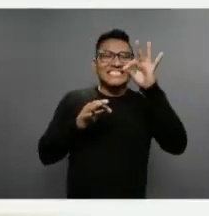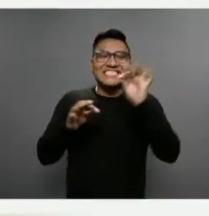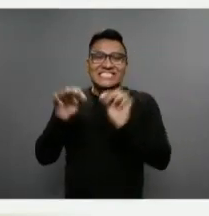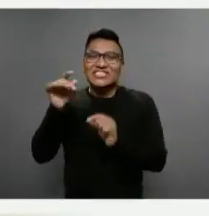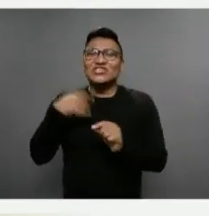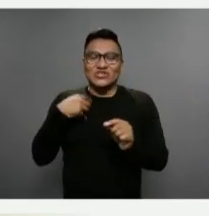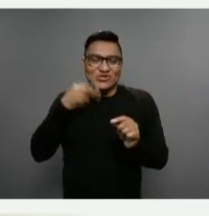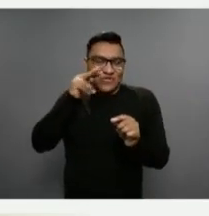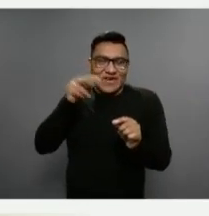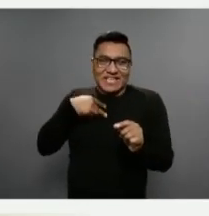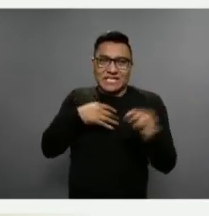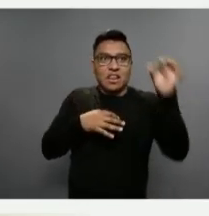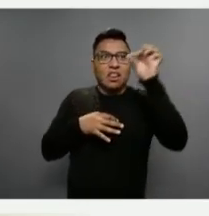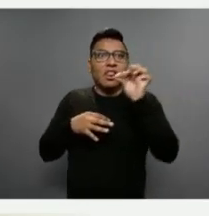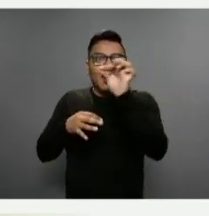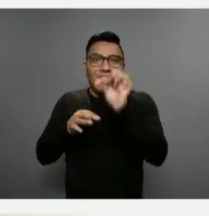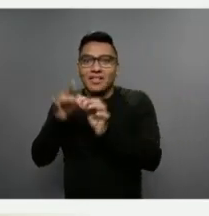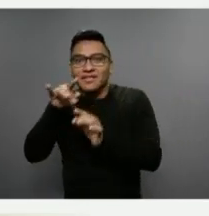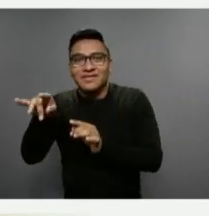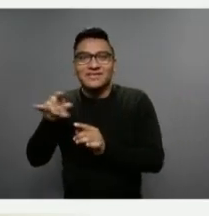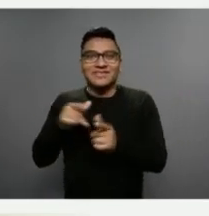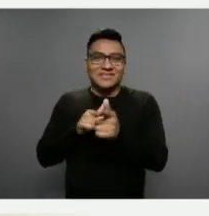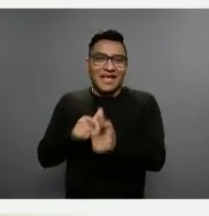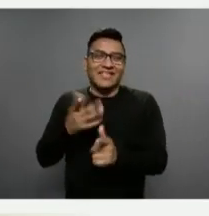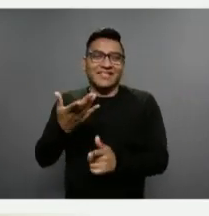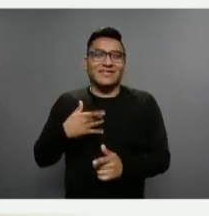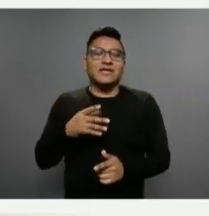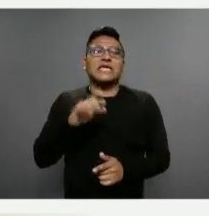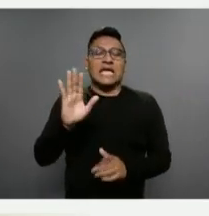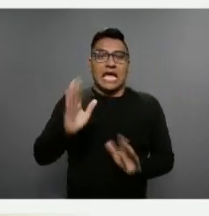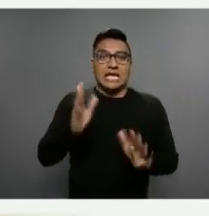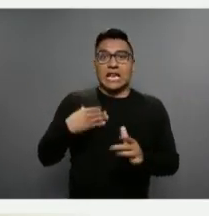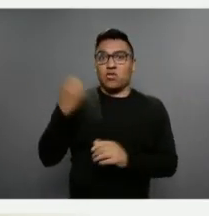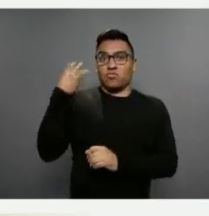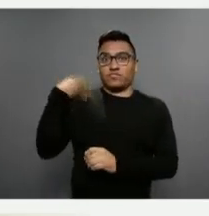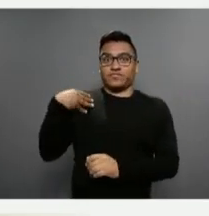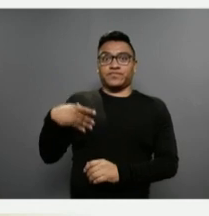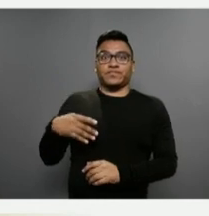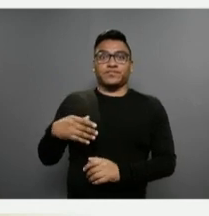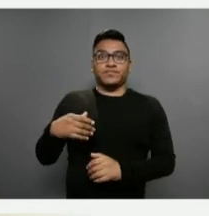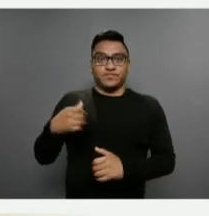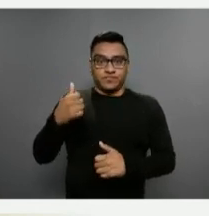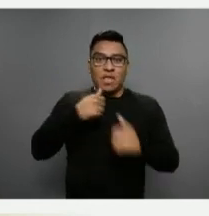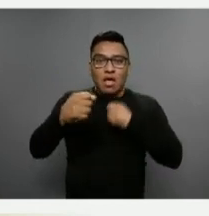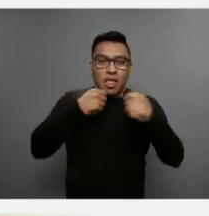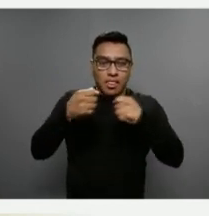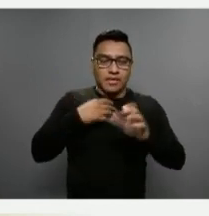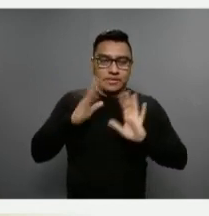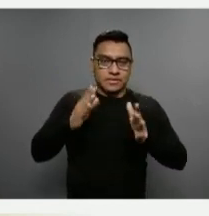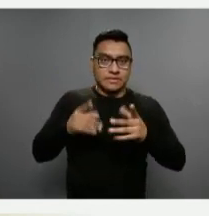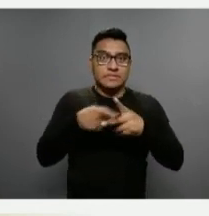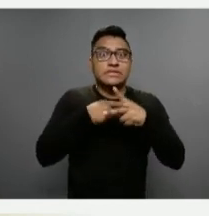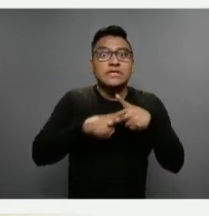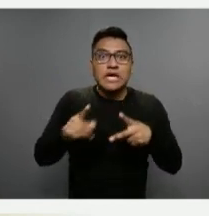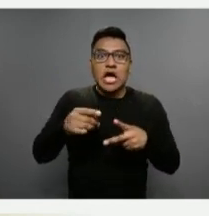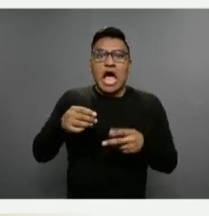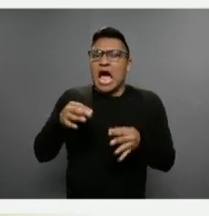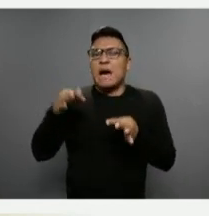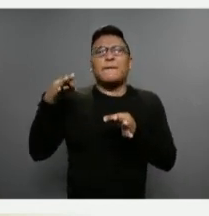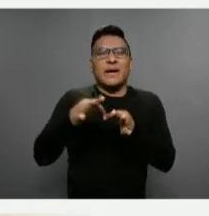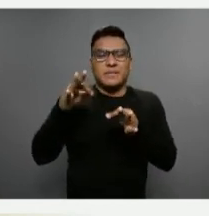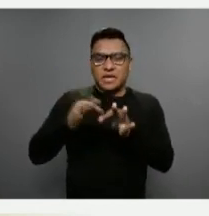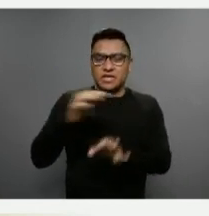que te vienen siguiendo todo el camino. Está en este momento la conferencia de prensa y estamos a punto, a unos minutos de darle estos datos. Ya